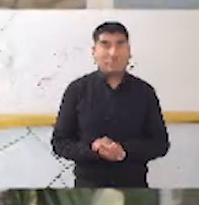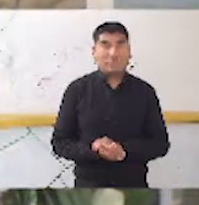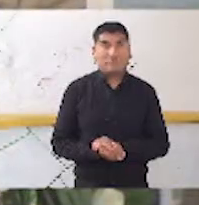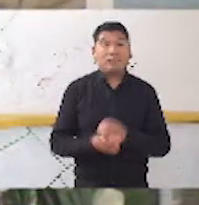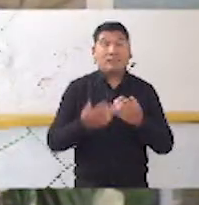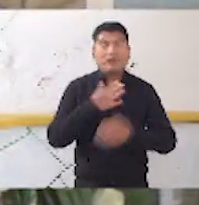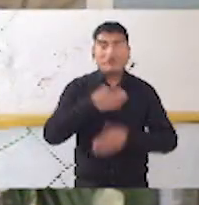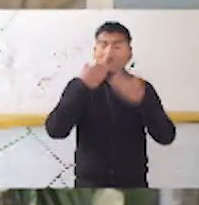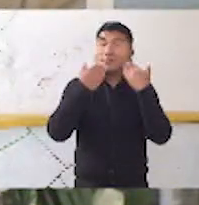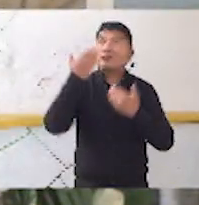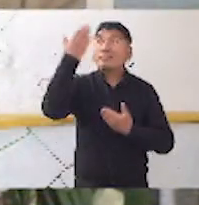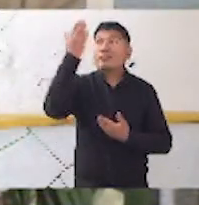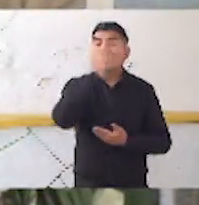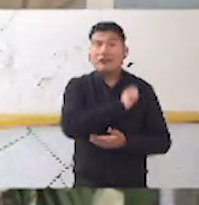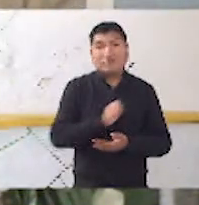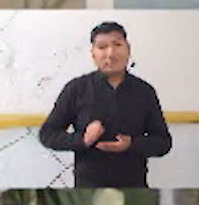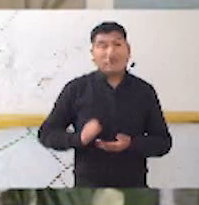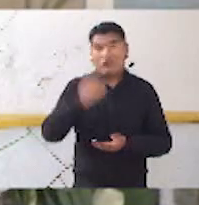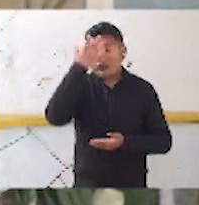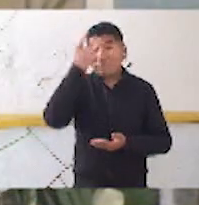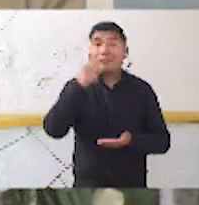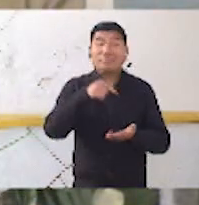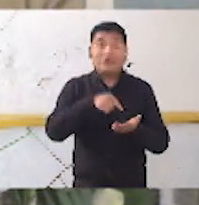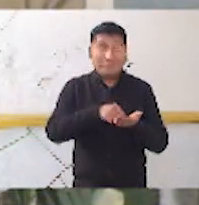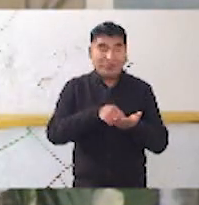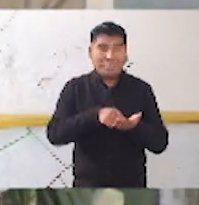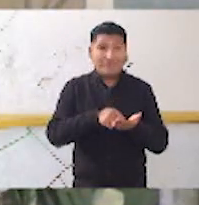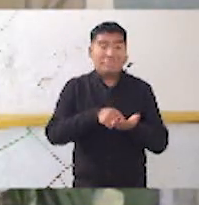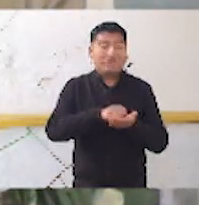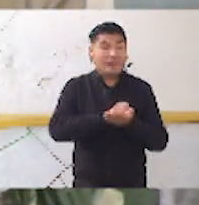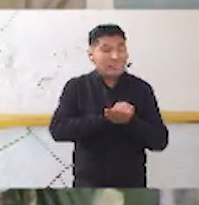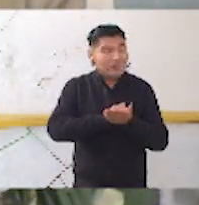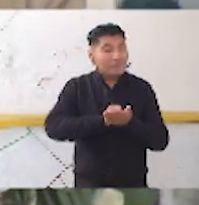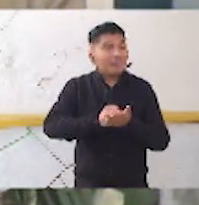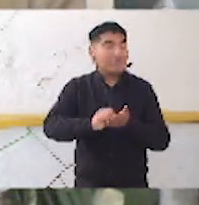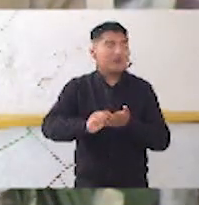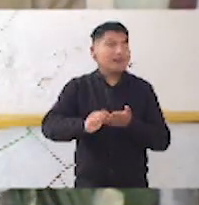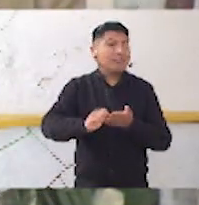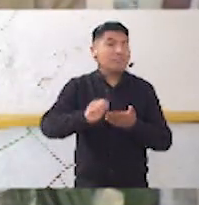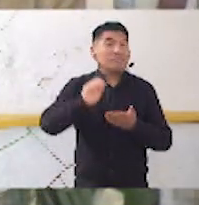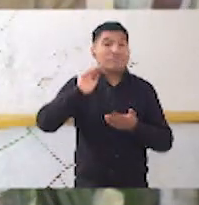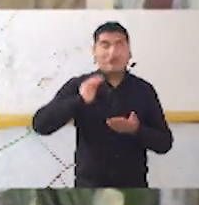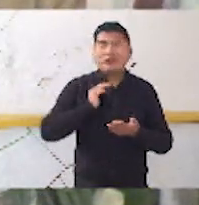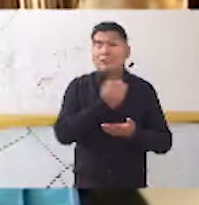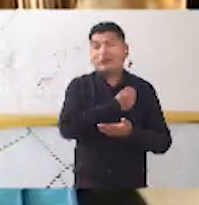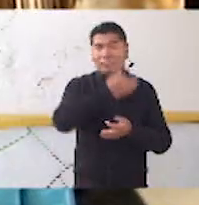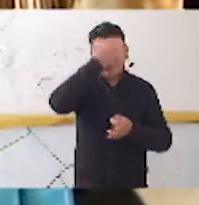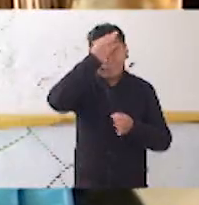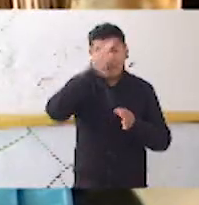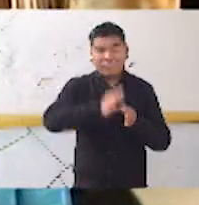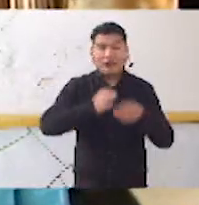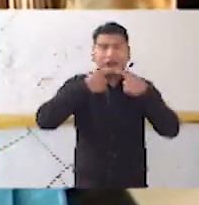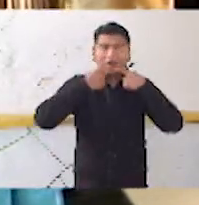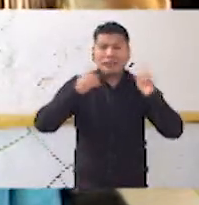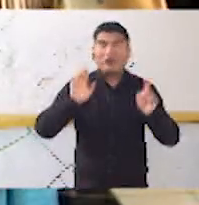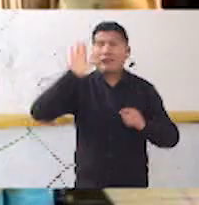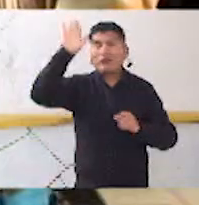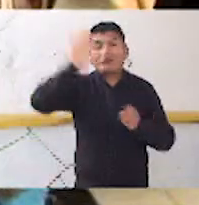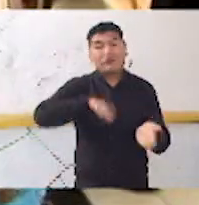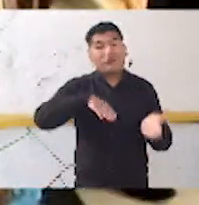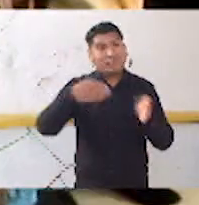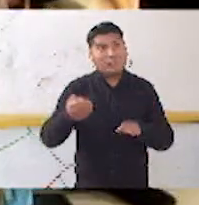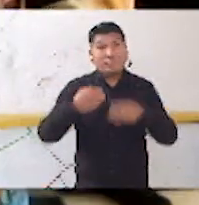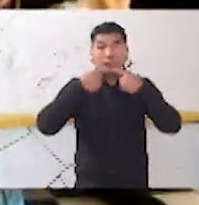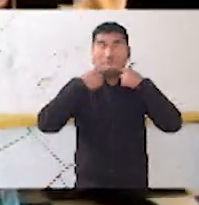Demos gracias al Señor porque este es el sacramento de nuestra fe. Anunciamos